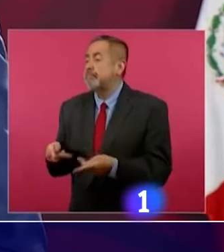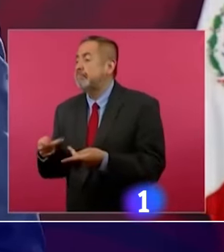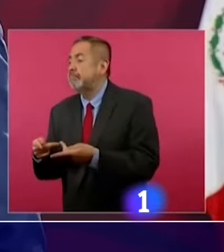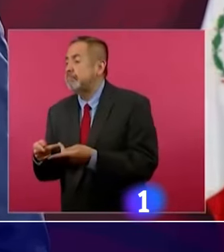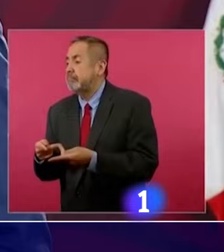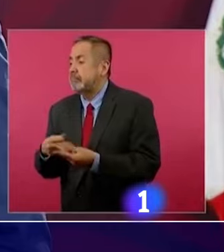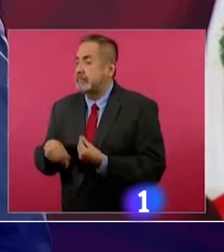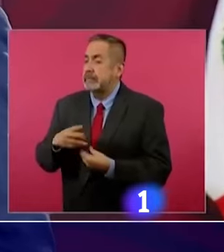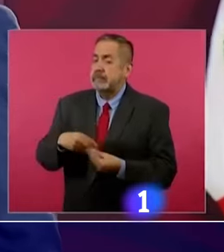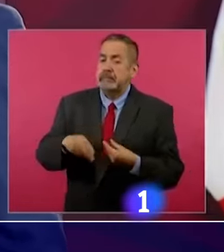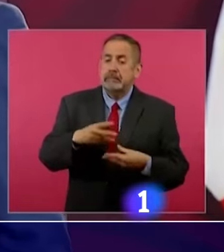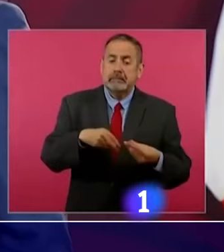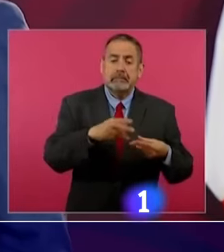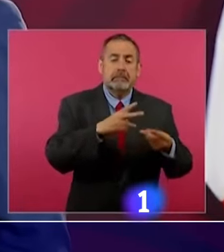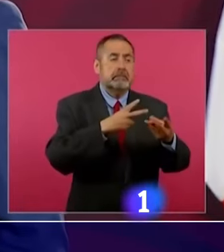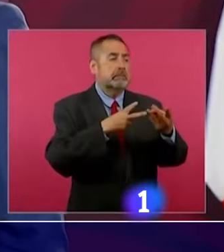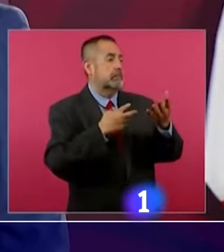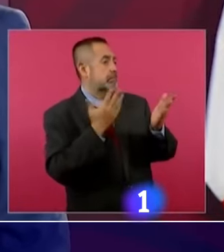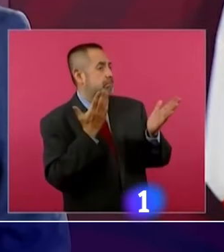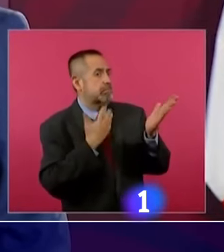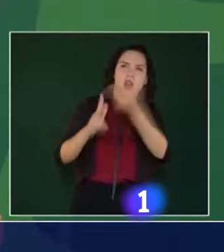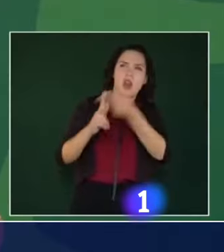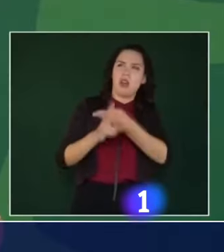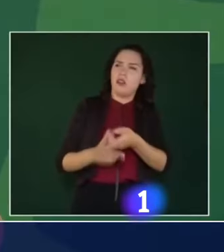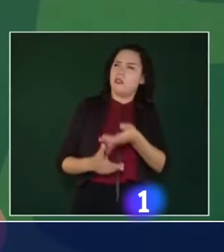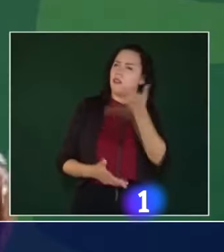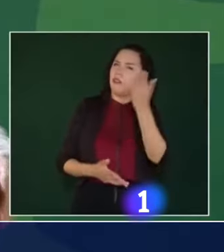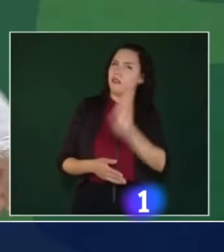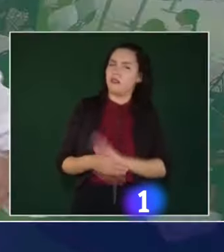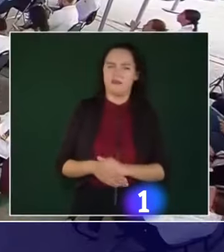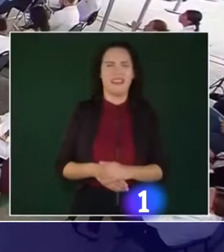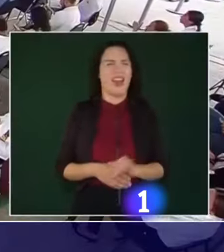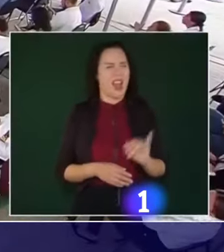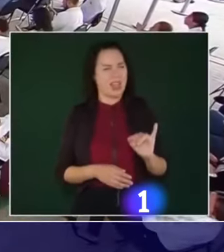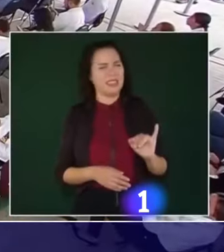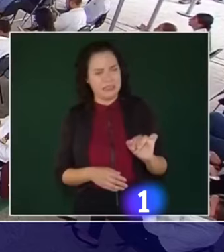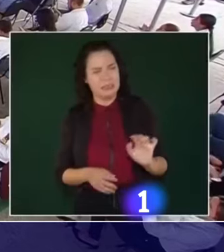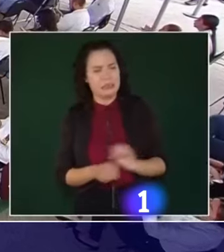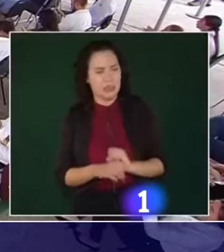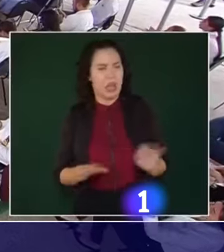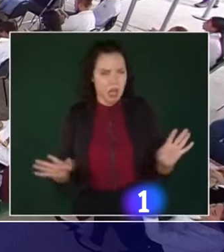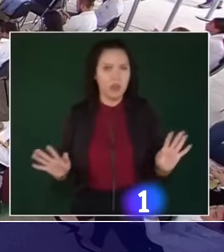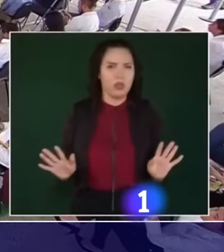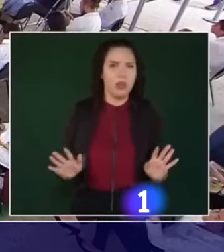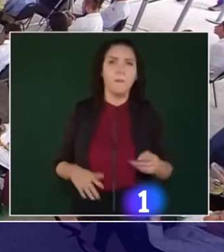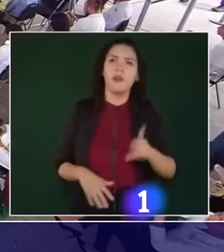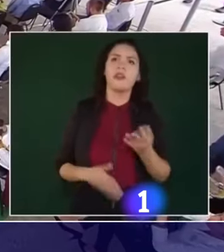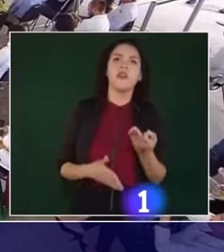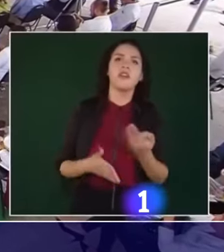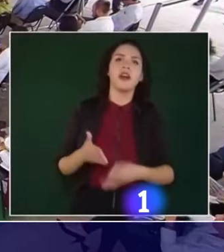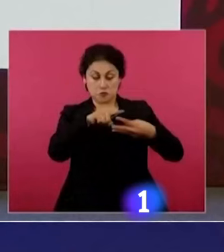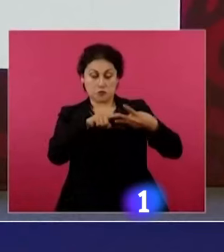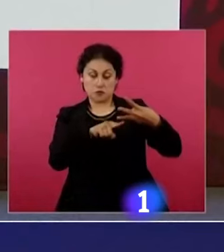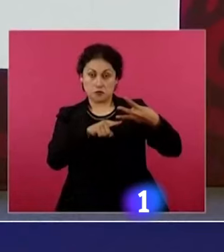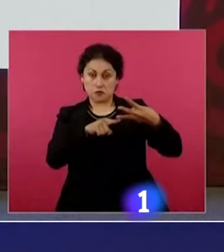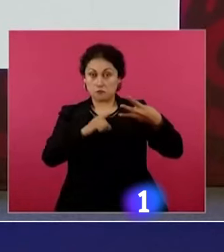pasó a ser millonaria Andrés Manuel López Obrador no puede presentarse porque en México no